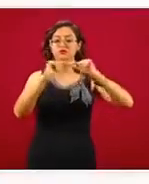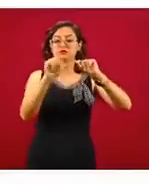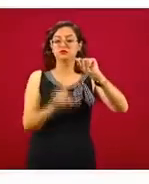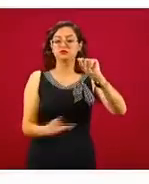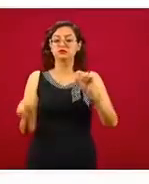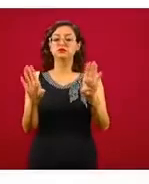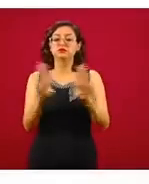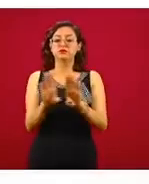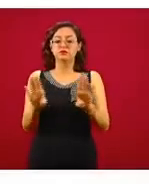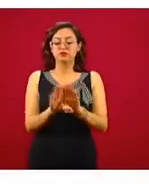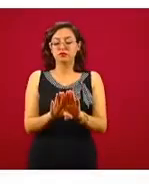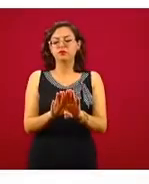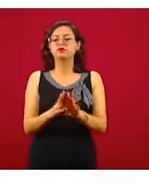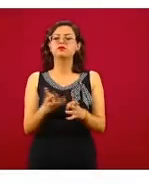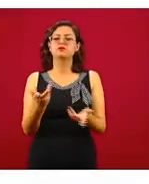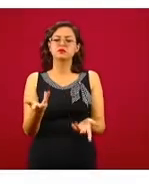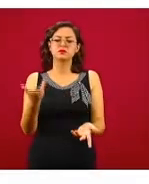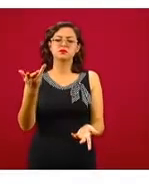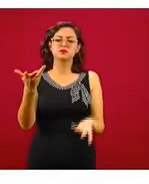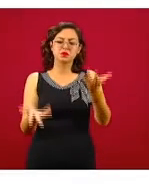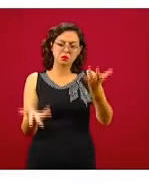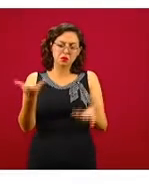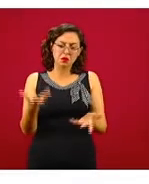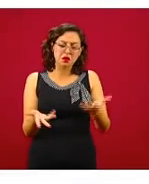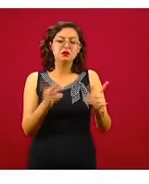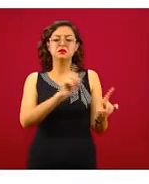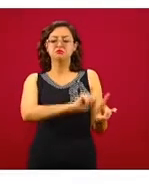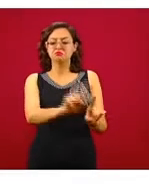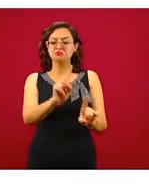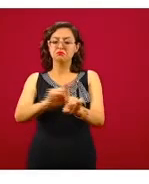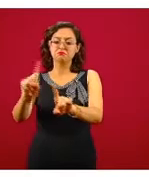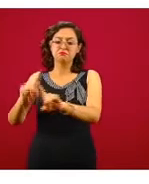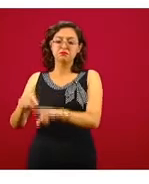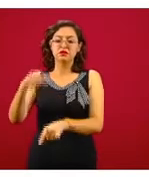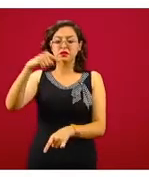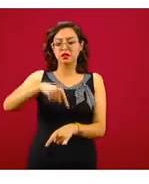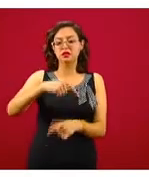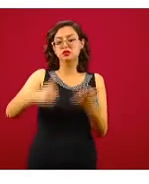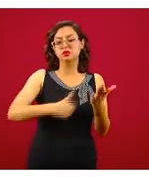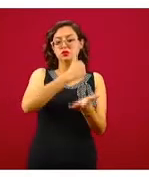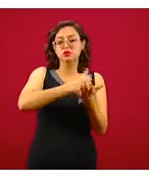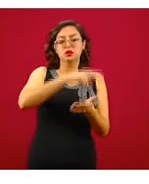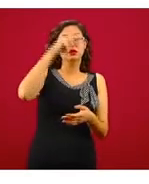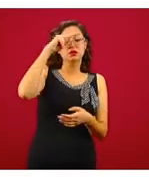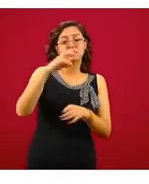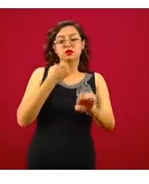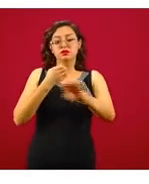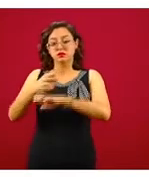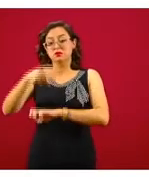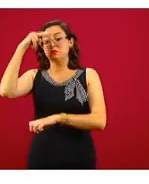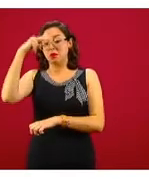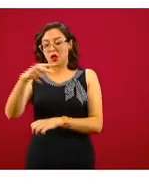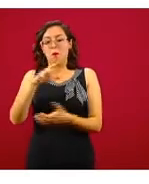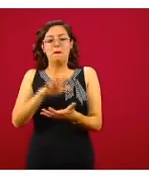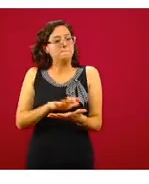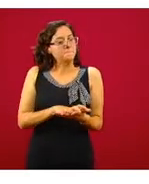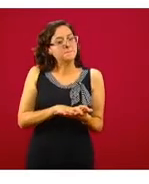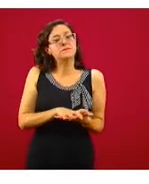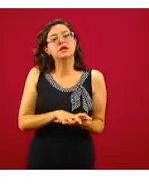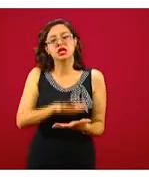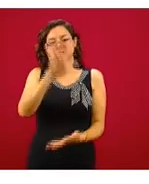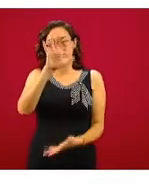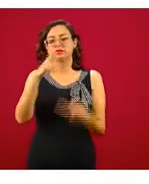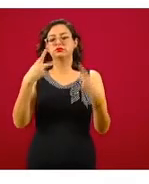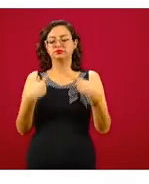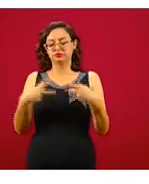this 34%, En los últimos how días, that is ocupación en la distributed Ciudad de México, nationwide. el Estado de México, que son los que en su Some momento states tienen have higher mayor